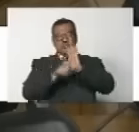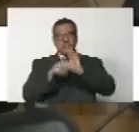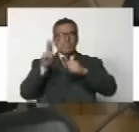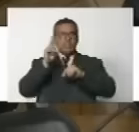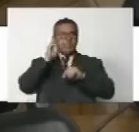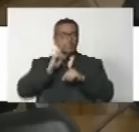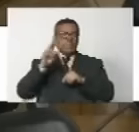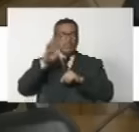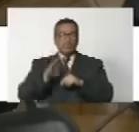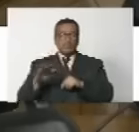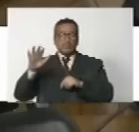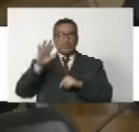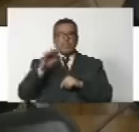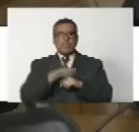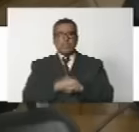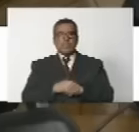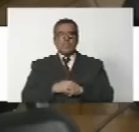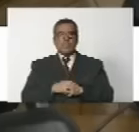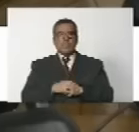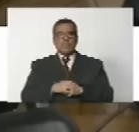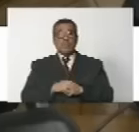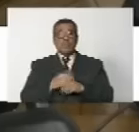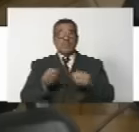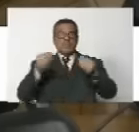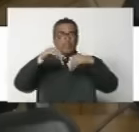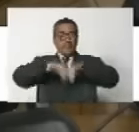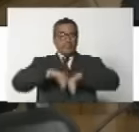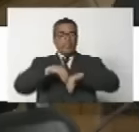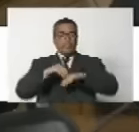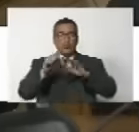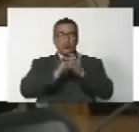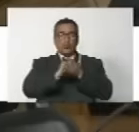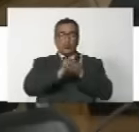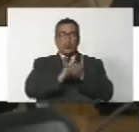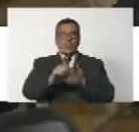de la República Bolivariana de Venezuela, en concordancia con el